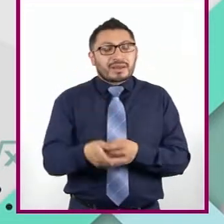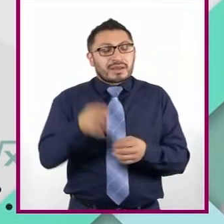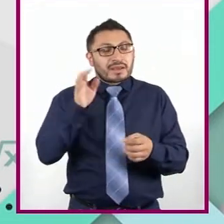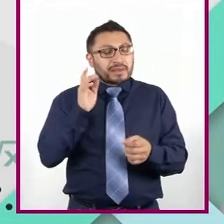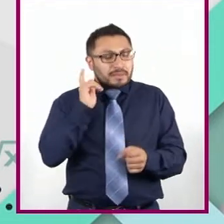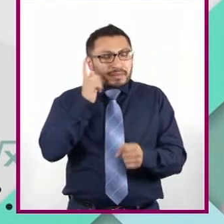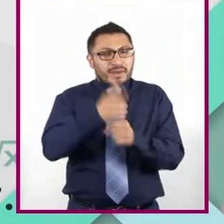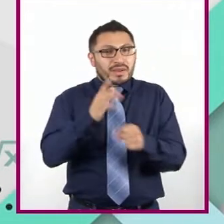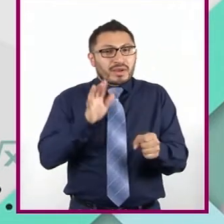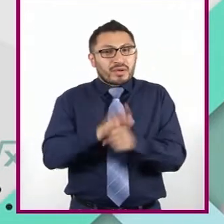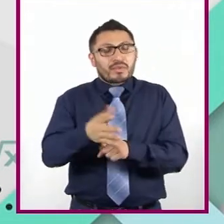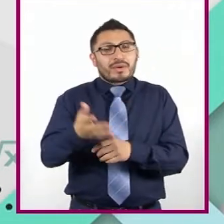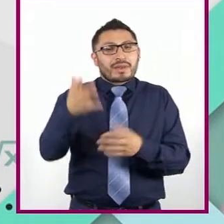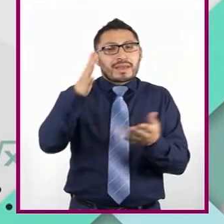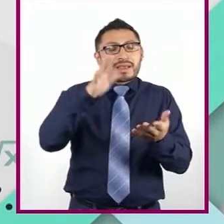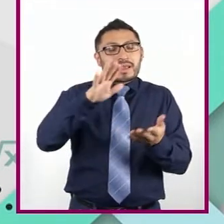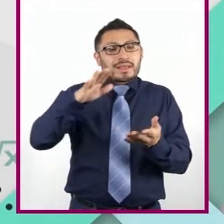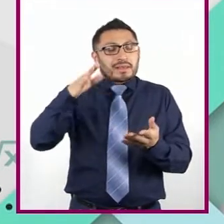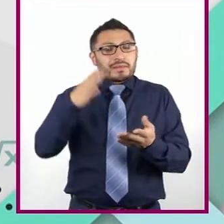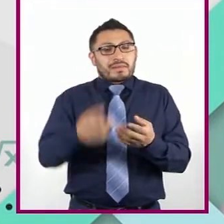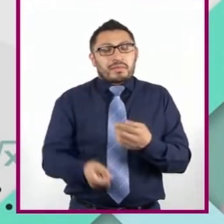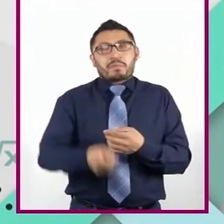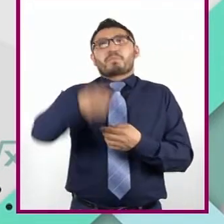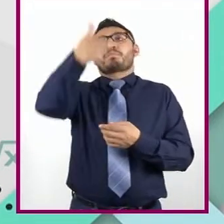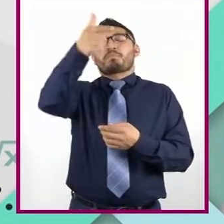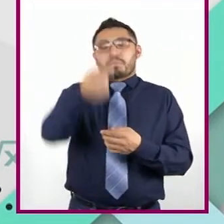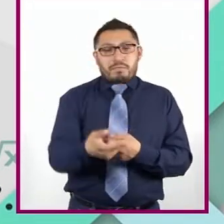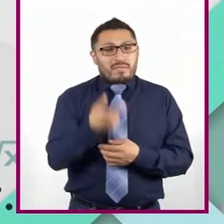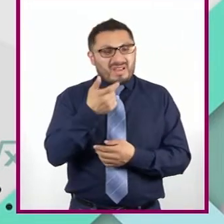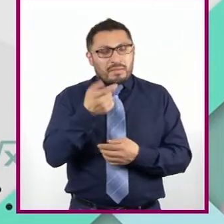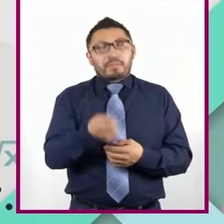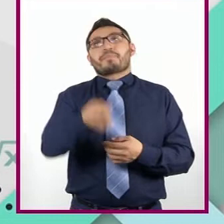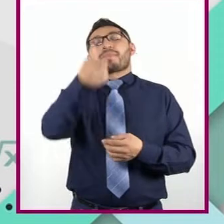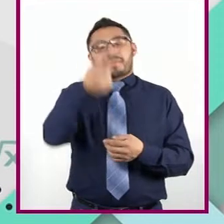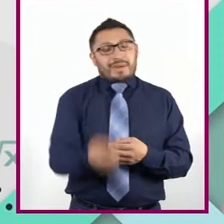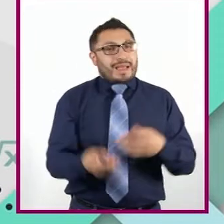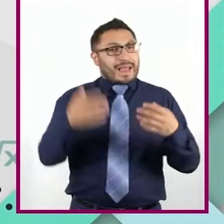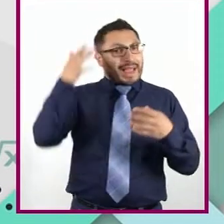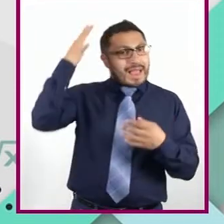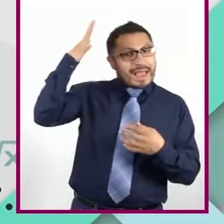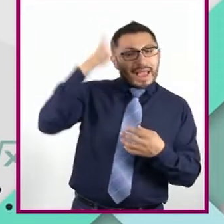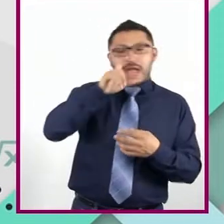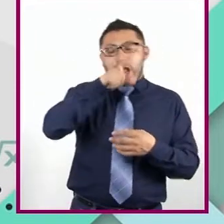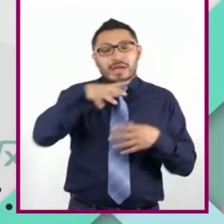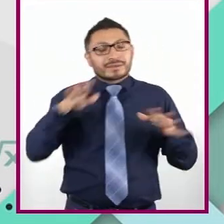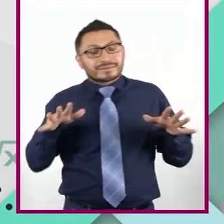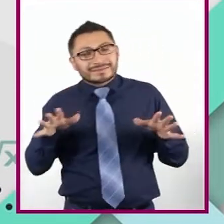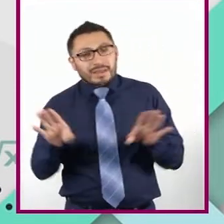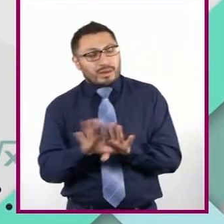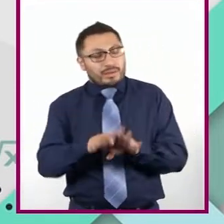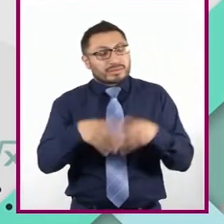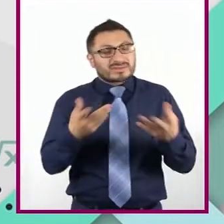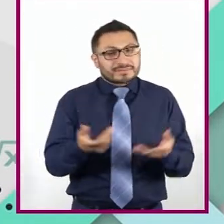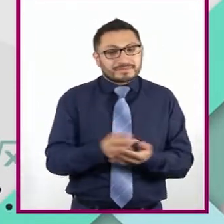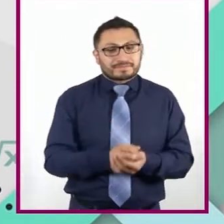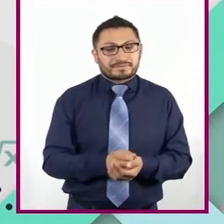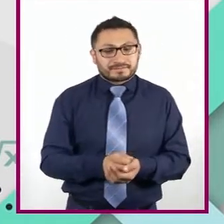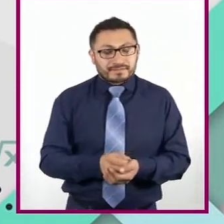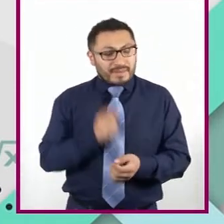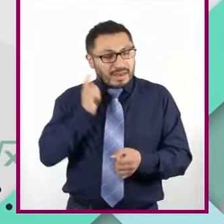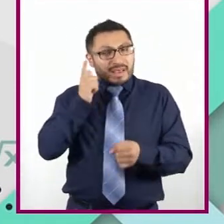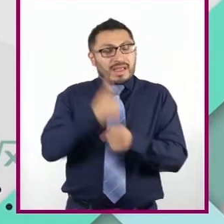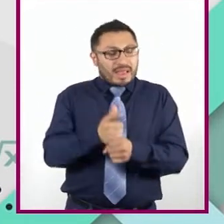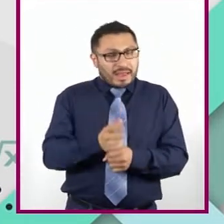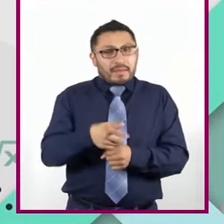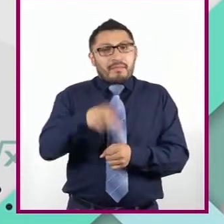aire. ¿Cómo podemos realizar esta predicción? Para realizar esta predicción sin realizar ningún lanzamiento,